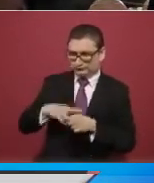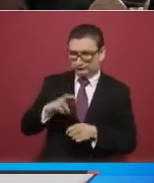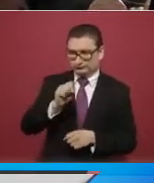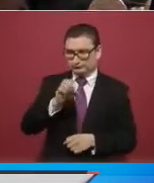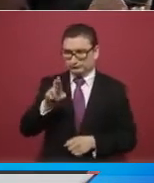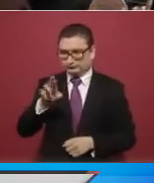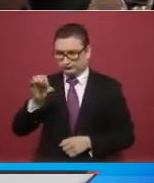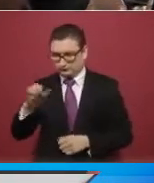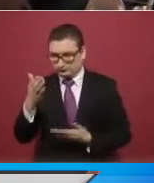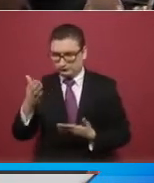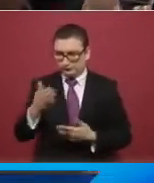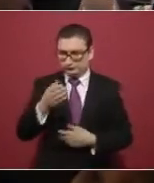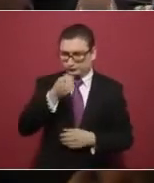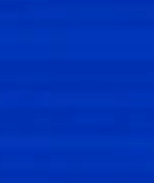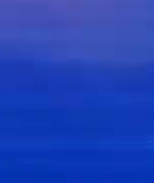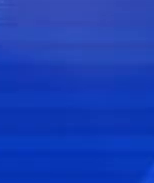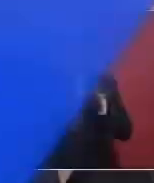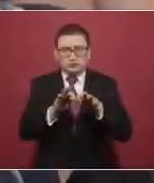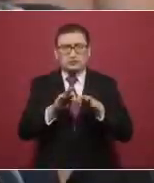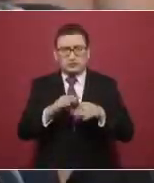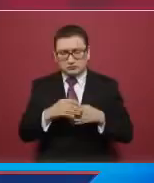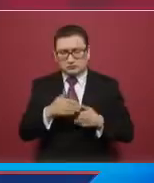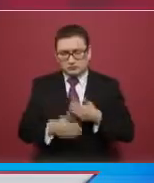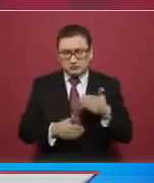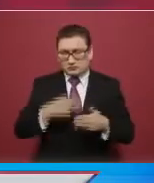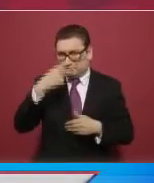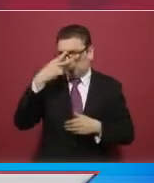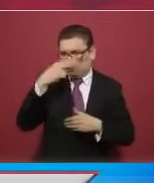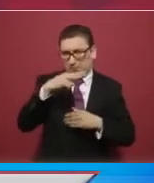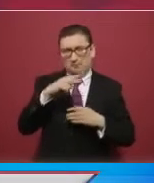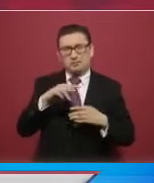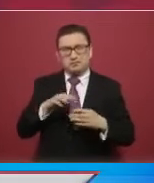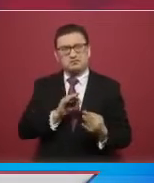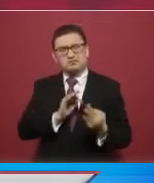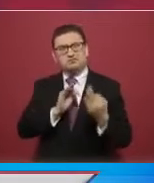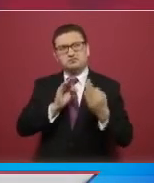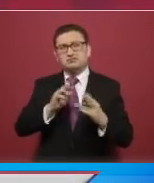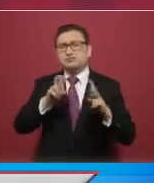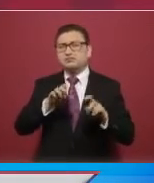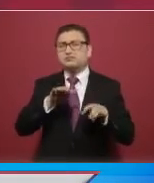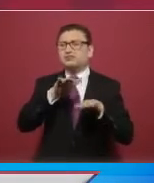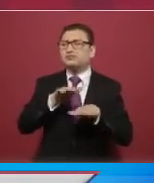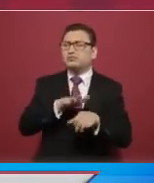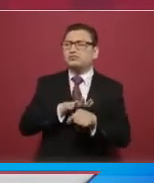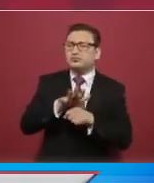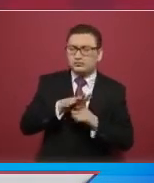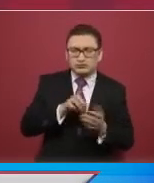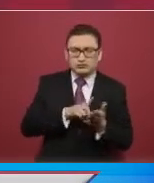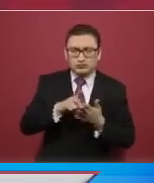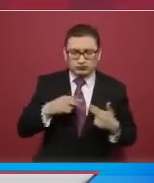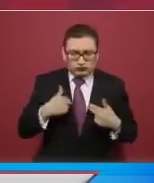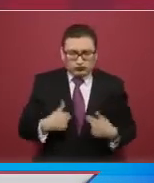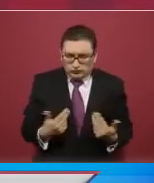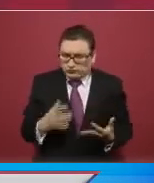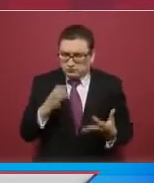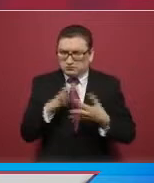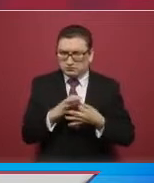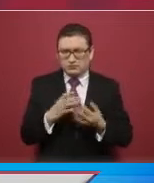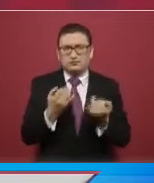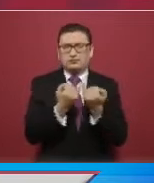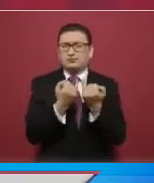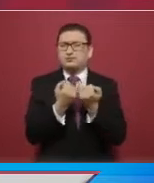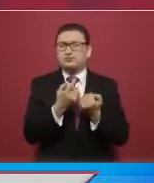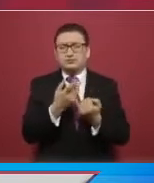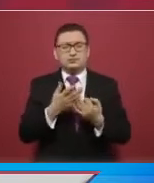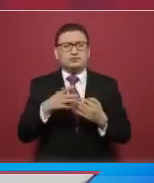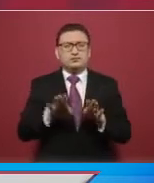en la conformación de la Guardia Nacional. Michelle Bachelet. Se firma este acuerdo con el gobierno mexicano en la confirmación de la